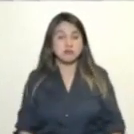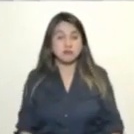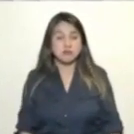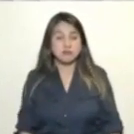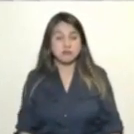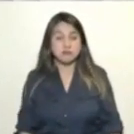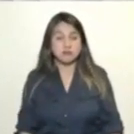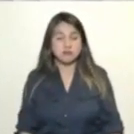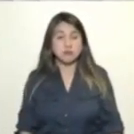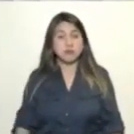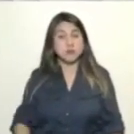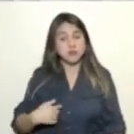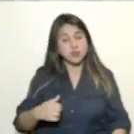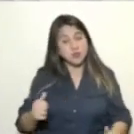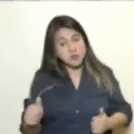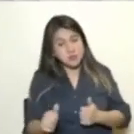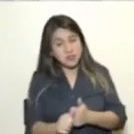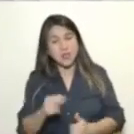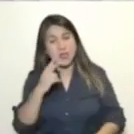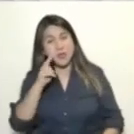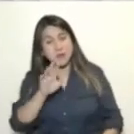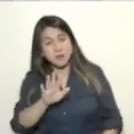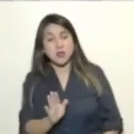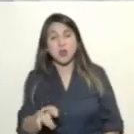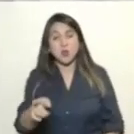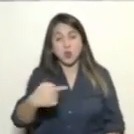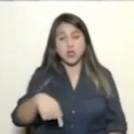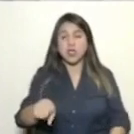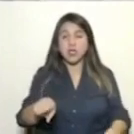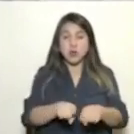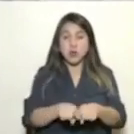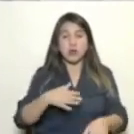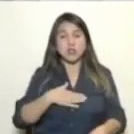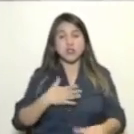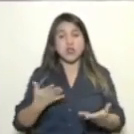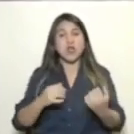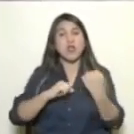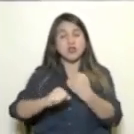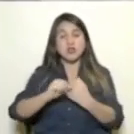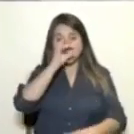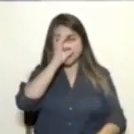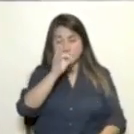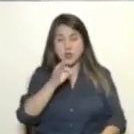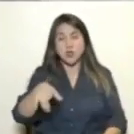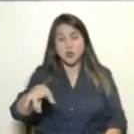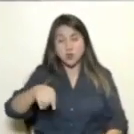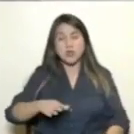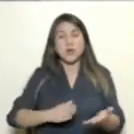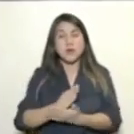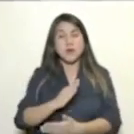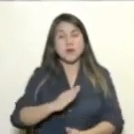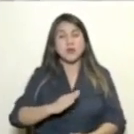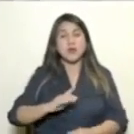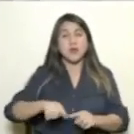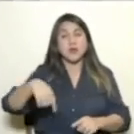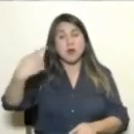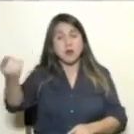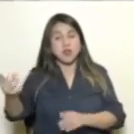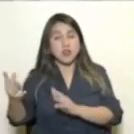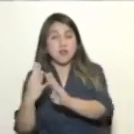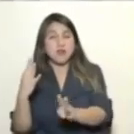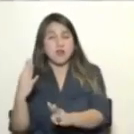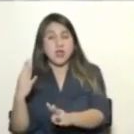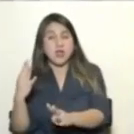Entonces me acerqué a ellos y les dije, chiquillos, mire, ustedes están, igual que yo, están en contra de Pinochet. ¿Por qué no comienzan ustedes por el otro lado de la feria y nosotros por